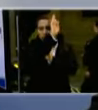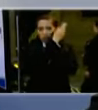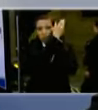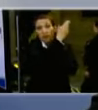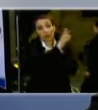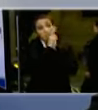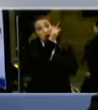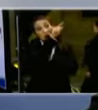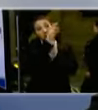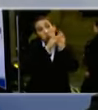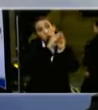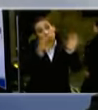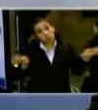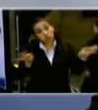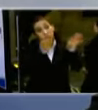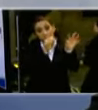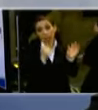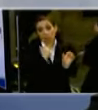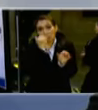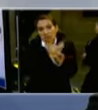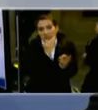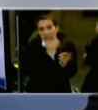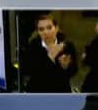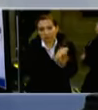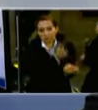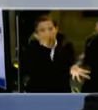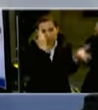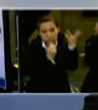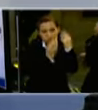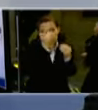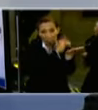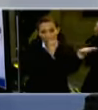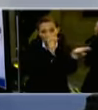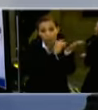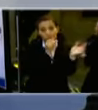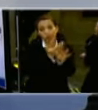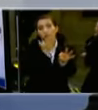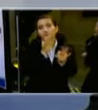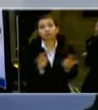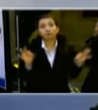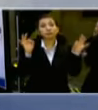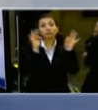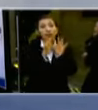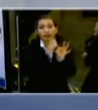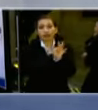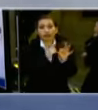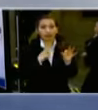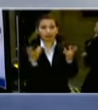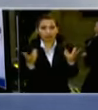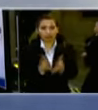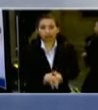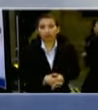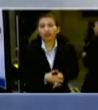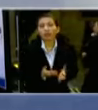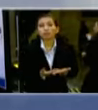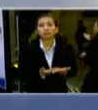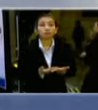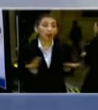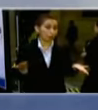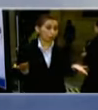universitario mejor del mundo y hay que aprovechar esa vecindad. Entonces, me parece muy importante que se tenga eso ahí. Ahora bien,